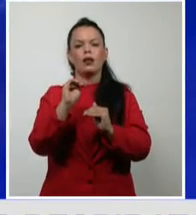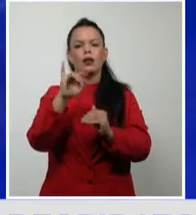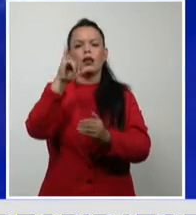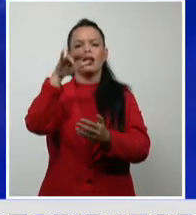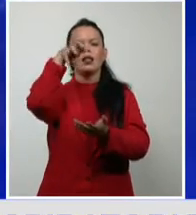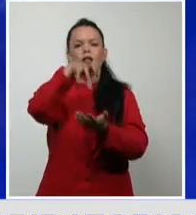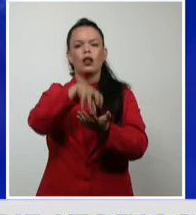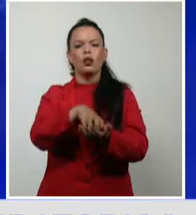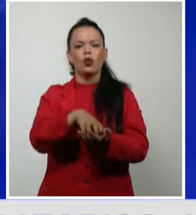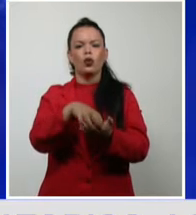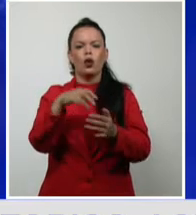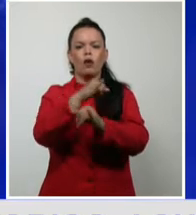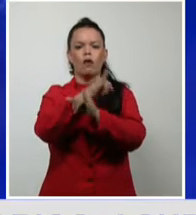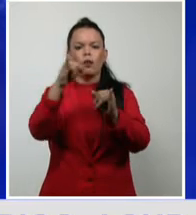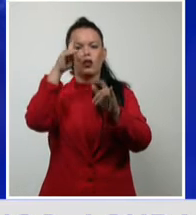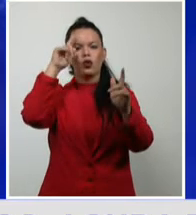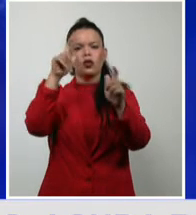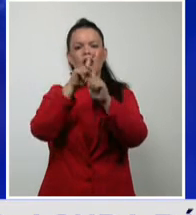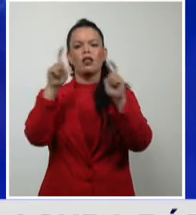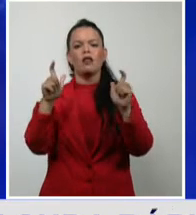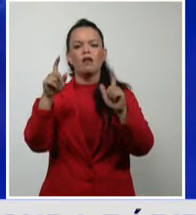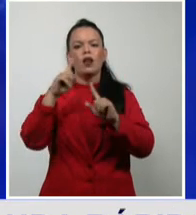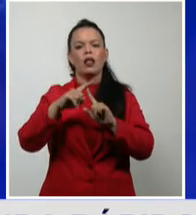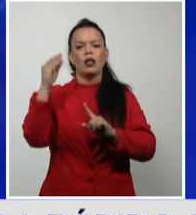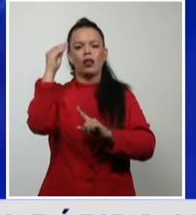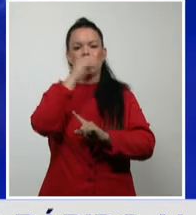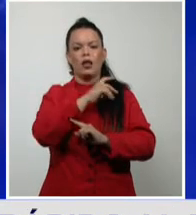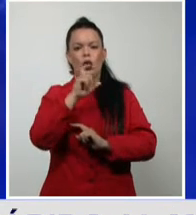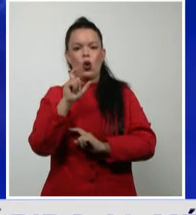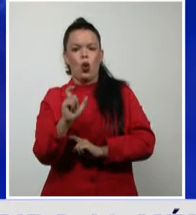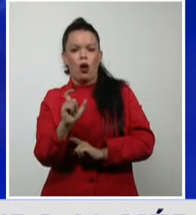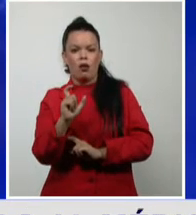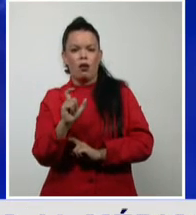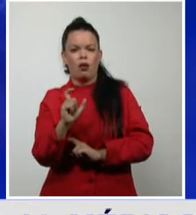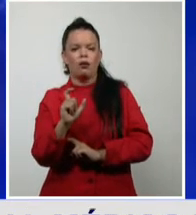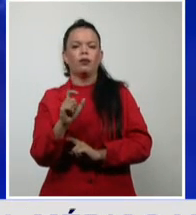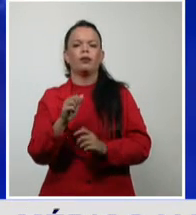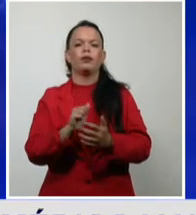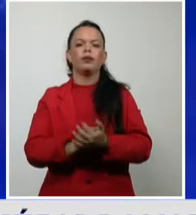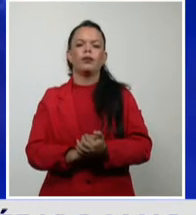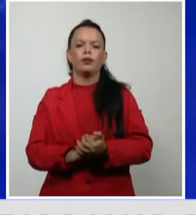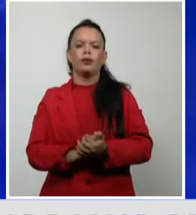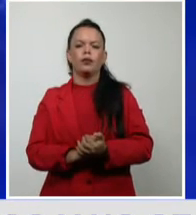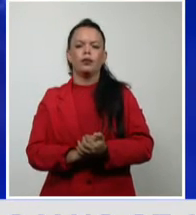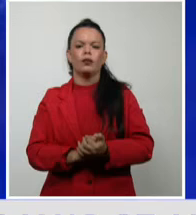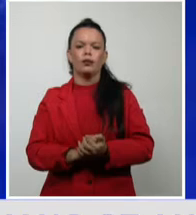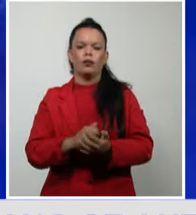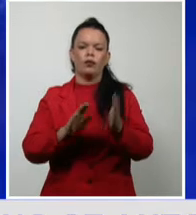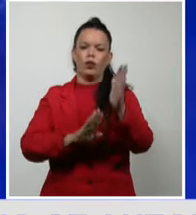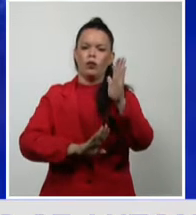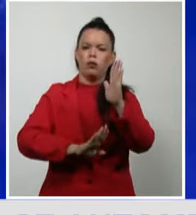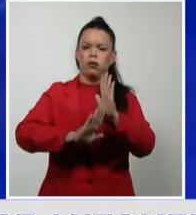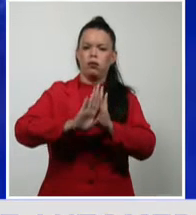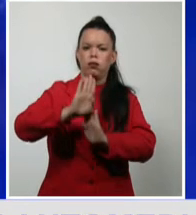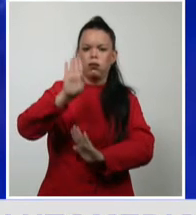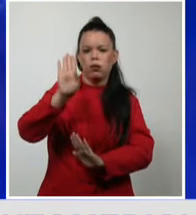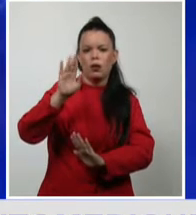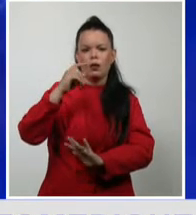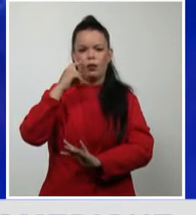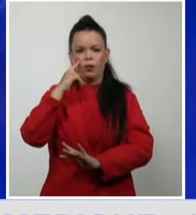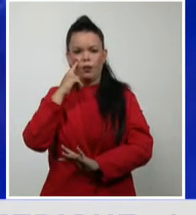Información Científica y Tecnológica, perteneciente a la Agencia de Energía Nuclear y Tecnología de Avanzada, larga la nomenclatura